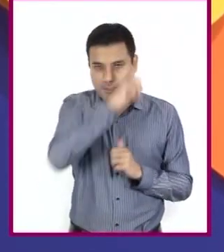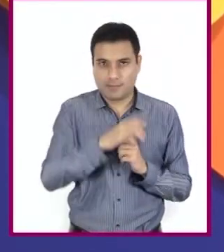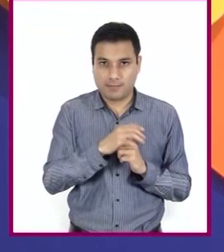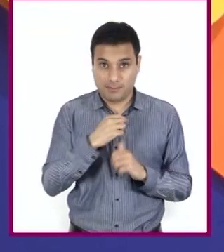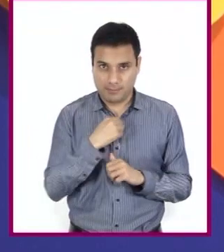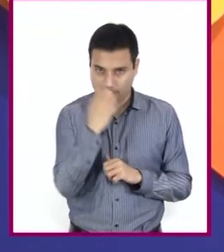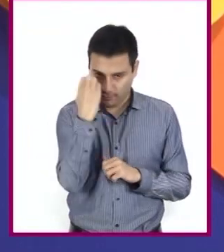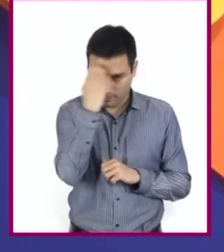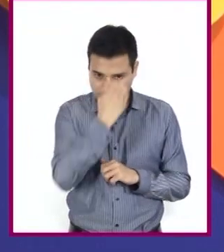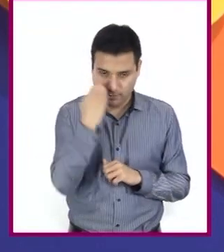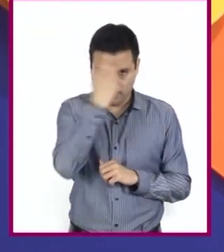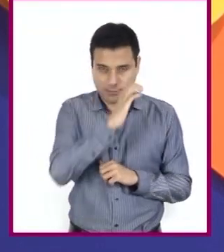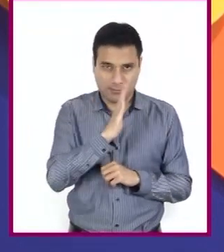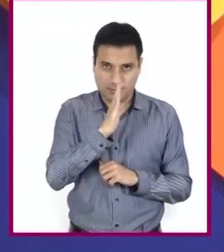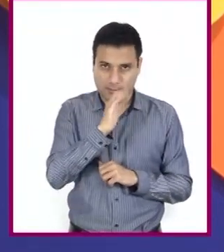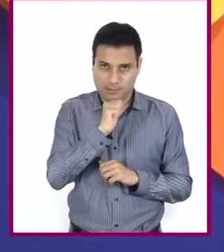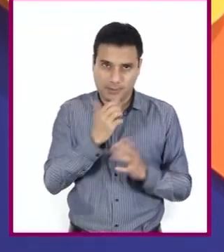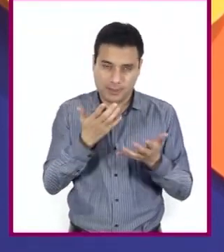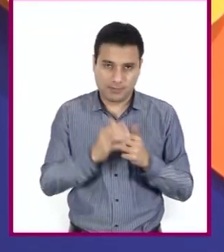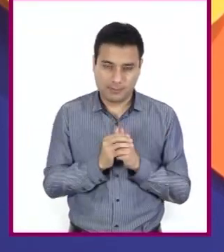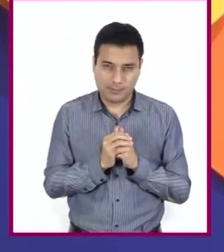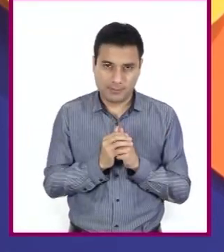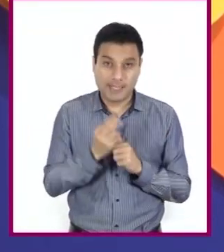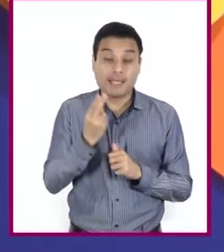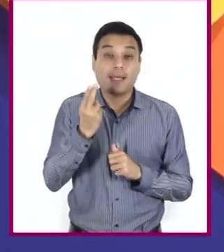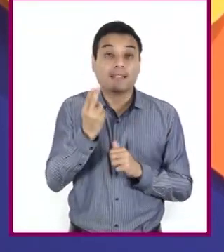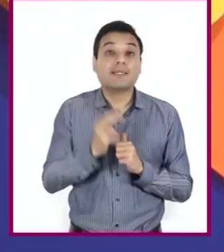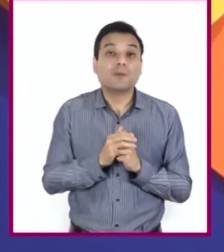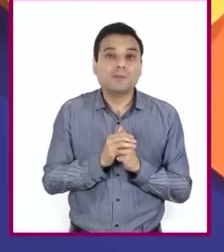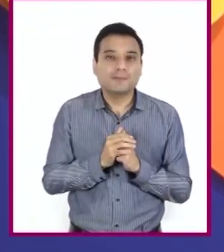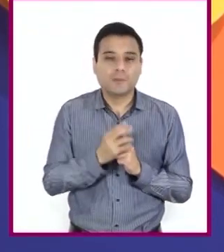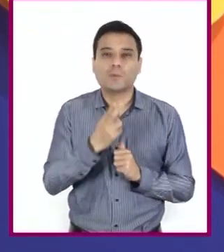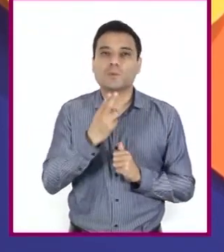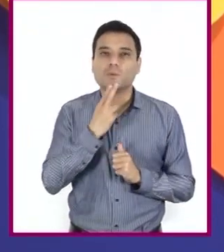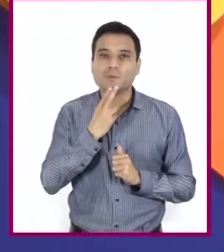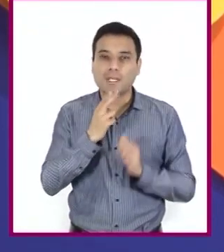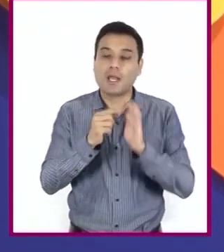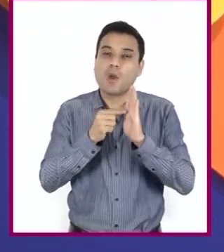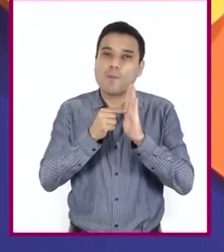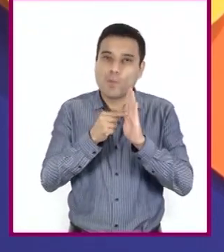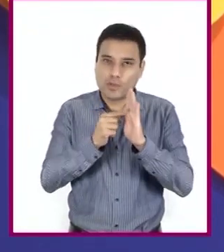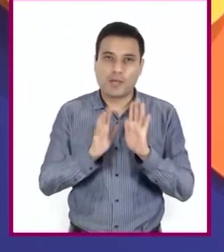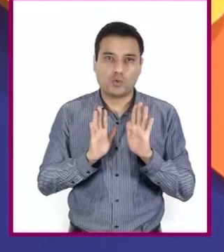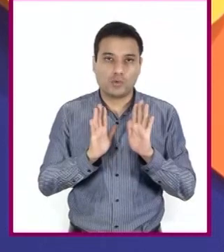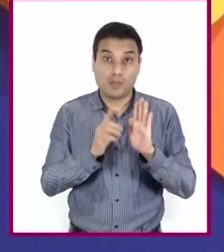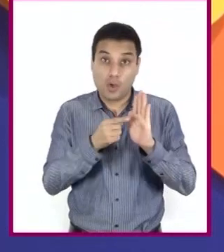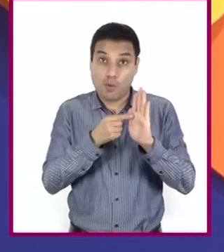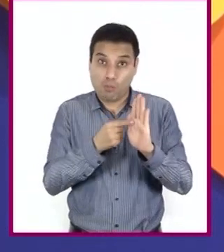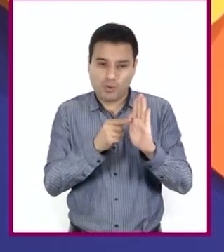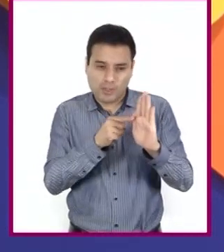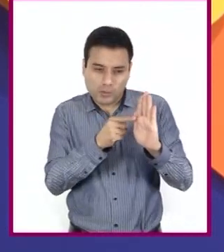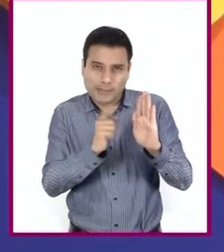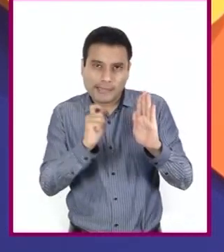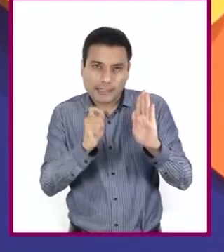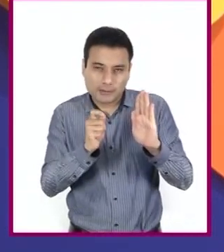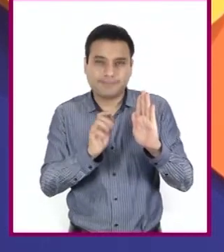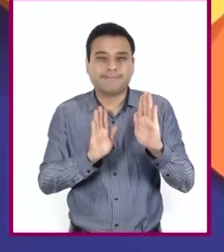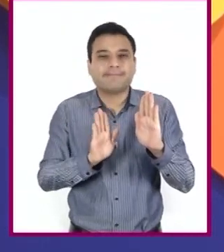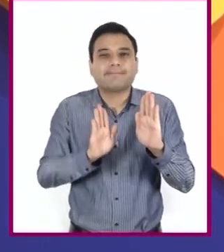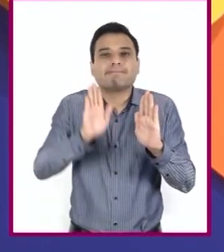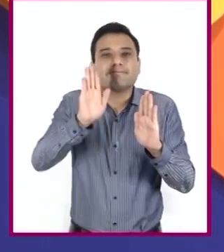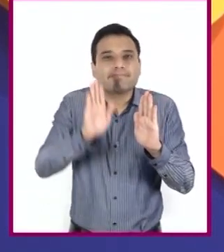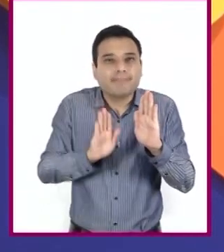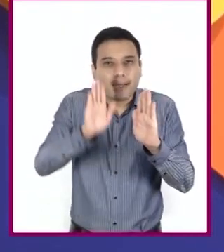observar directamente. Por lo tanto, debemos recurrir a los modelos, que a pesar de ser representación de lo que sucede, a esta